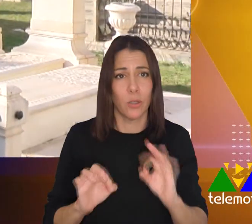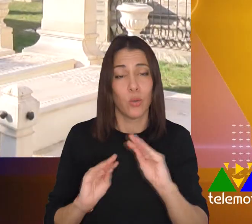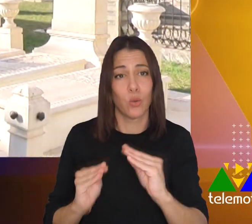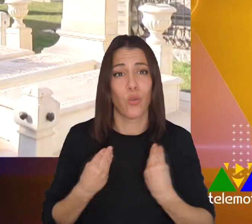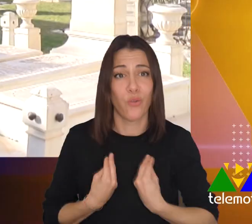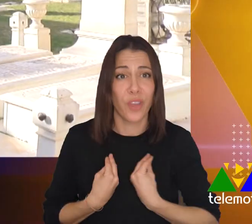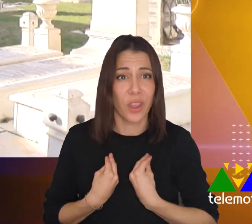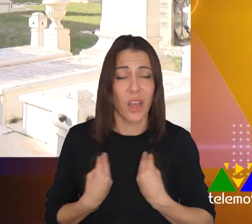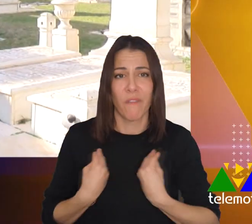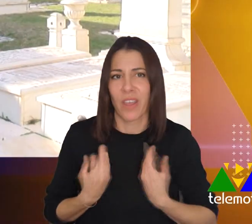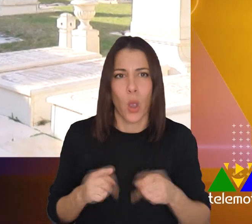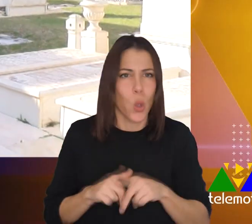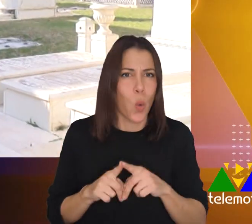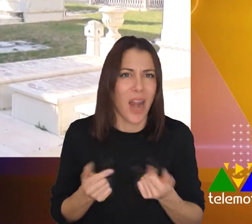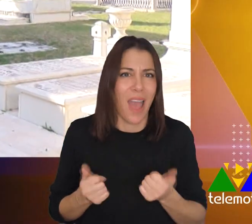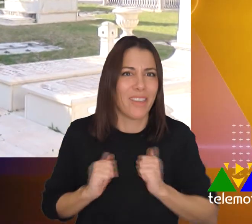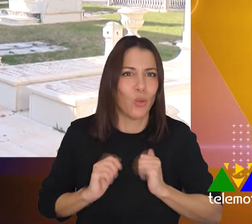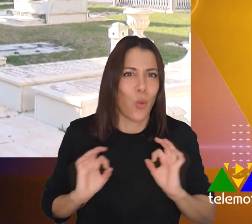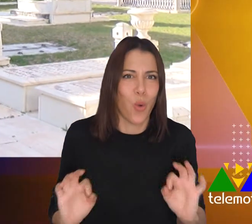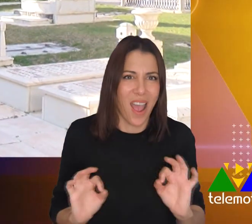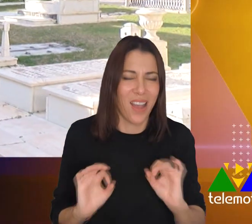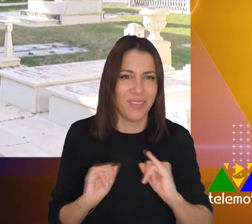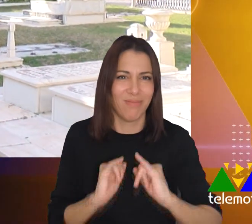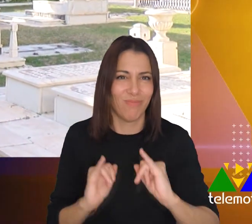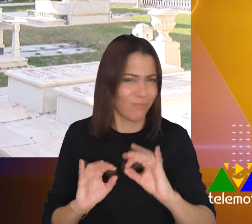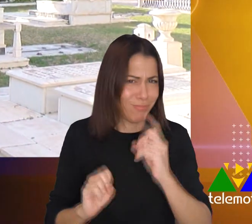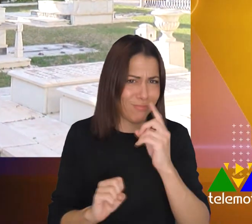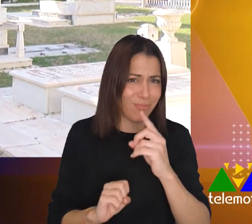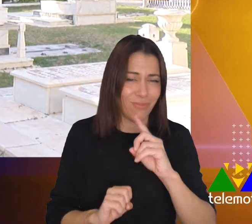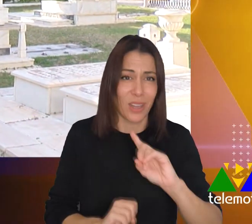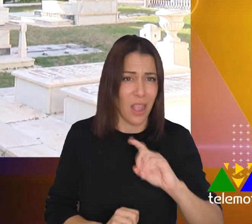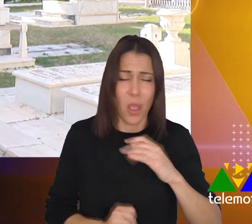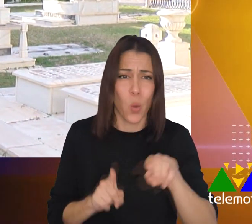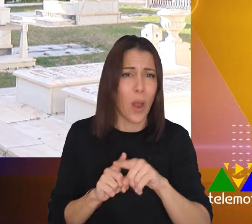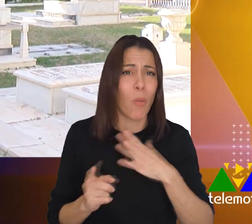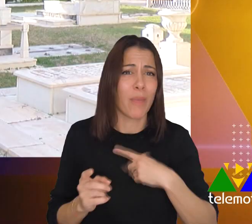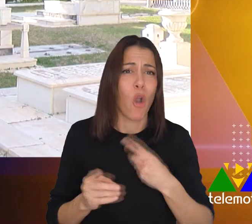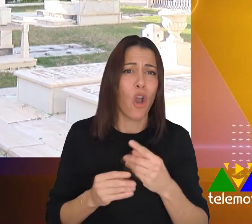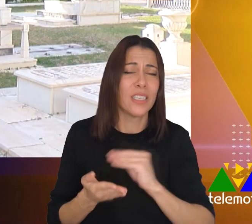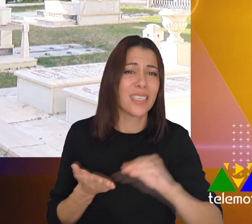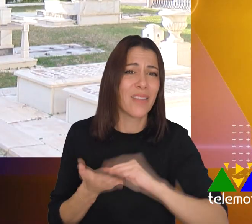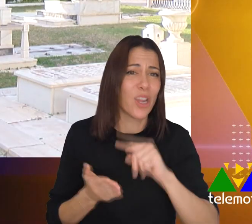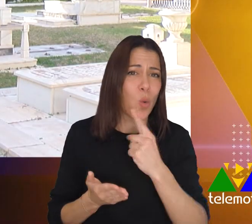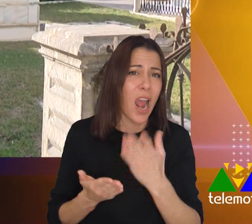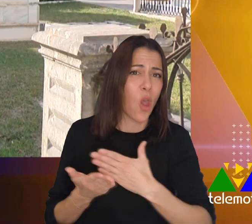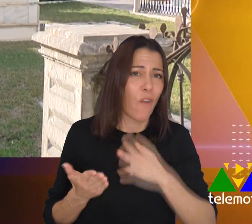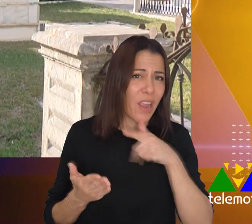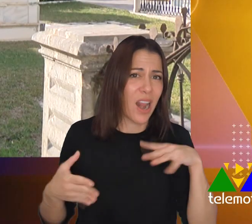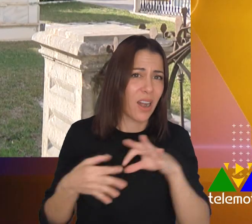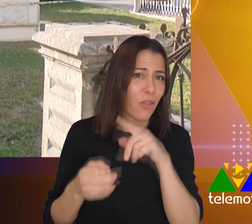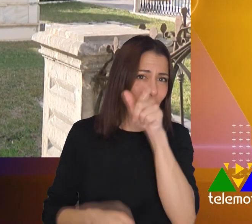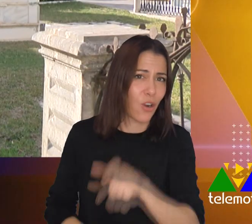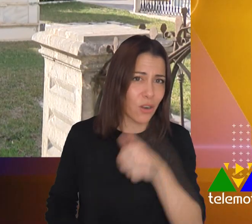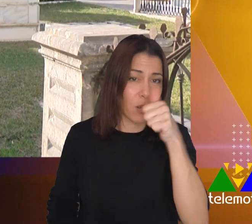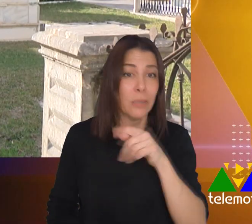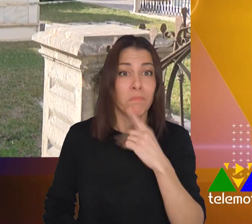vida, una vida, pues, de aventurero, ¿no? Es decir, la vida tuvo aventuras impresionantes para escribir una novela en la historia. De hecho, salvó su vida precisamente